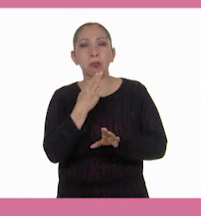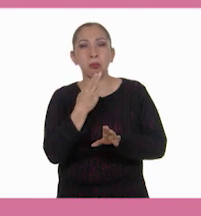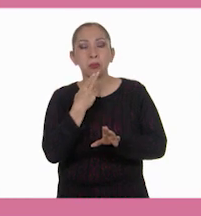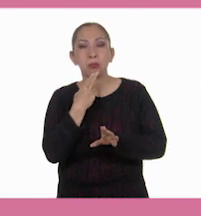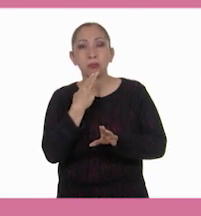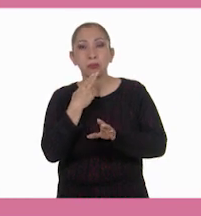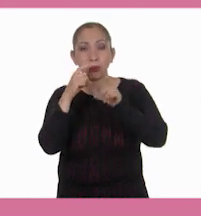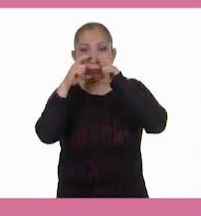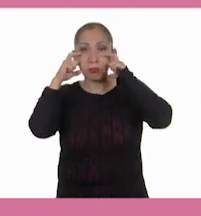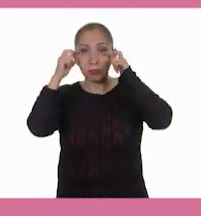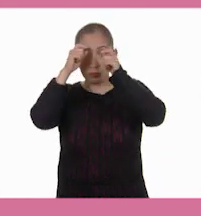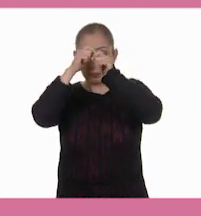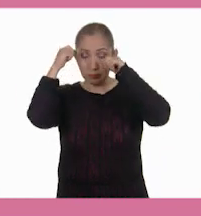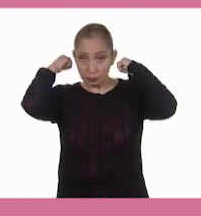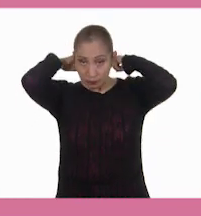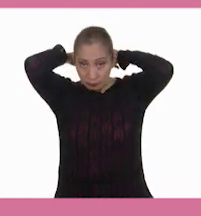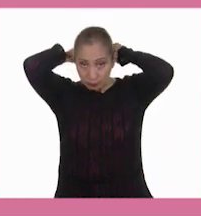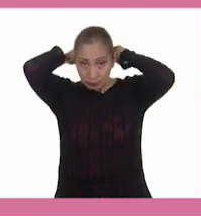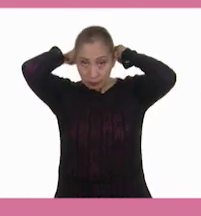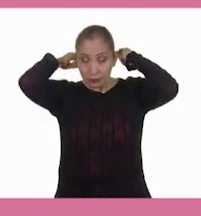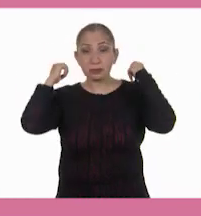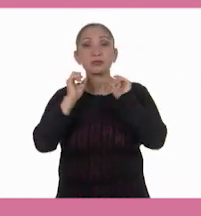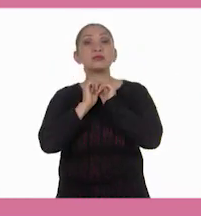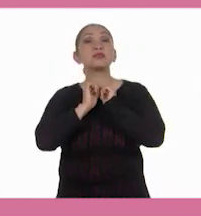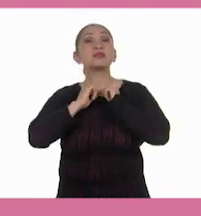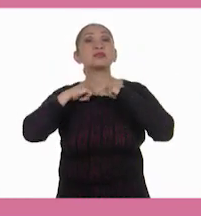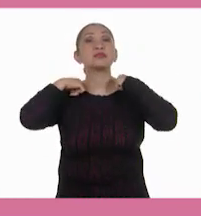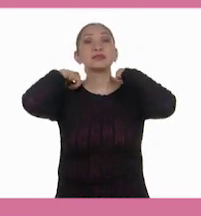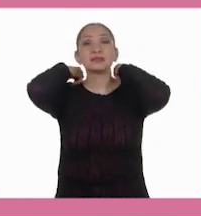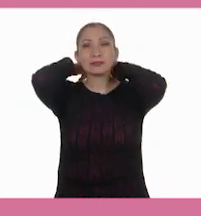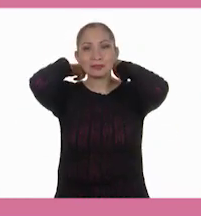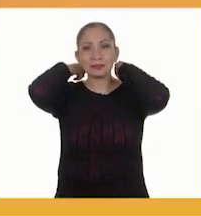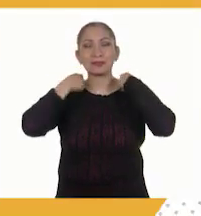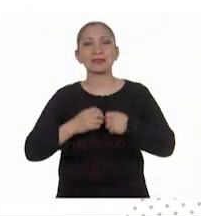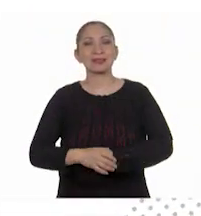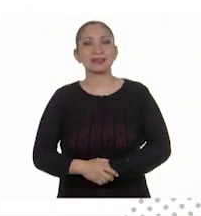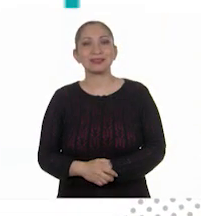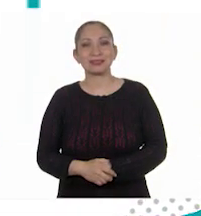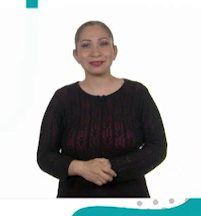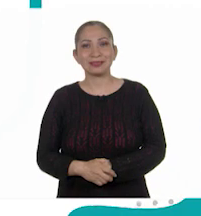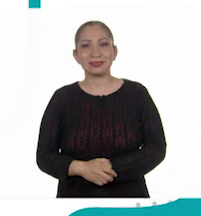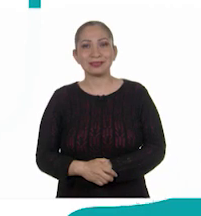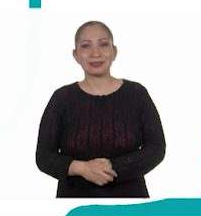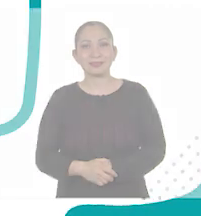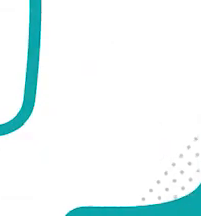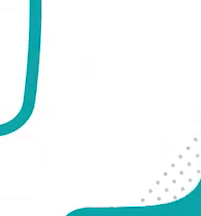colocártelo, deberás amarrar las cuerdas sobre tu cabeza y alrededor de tu cuello.